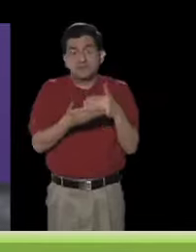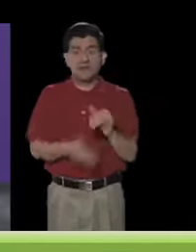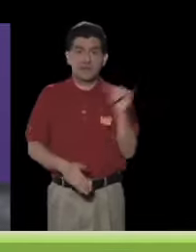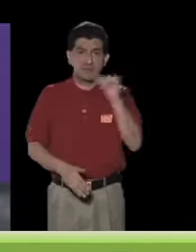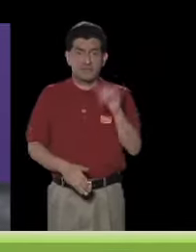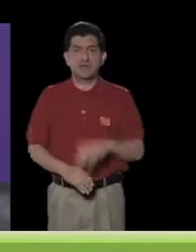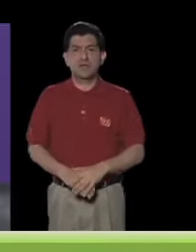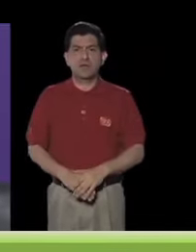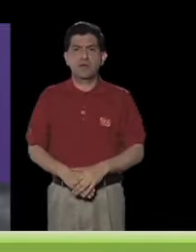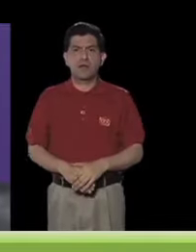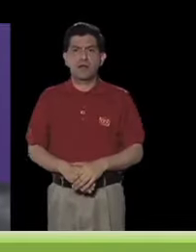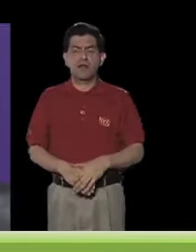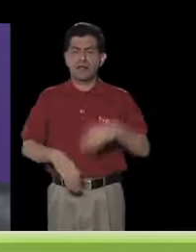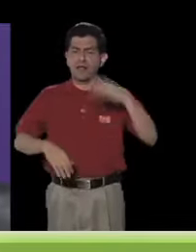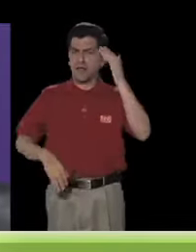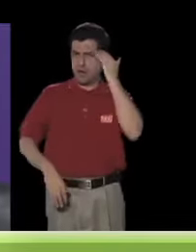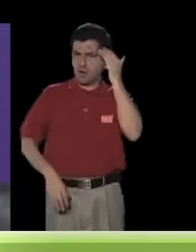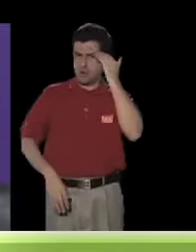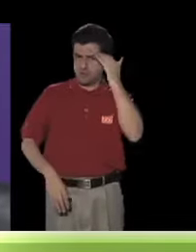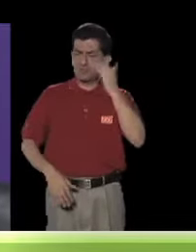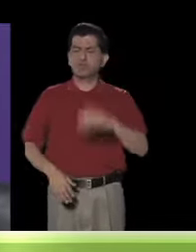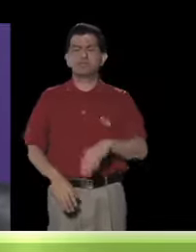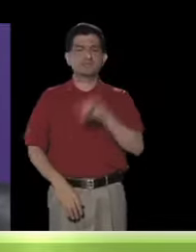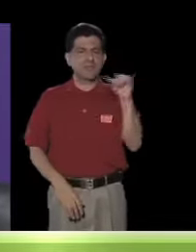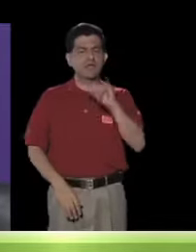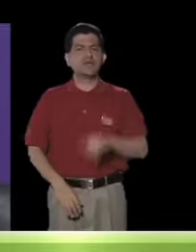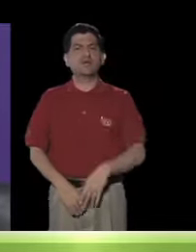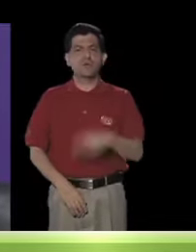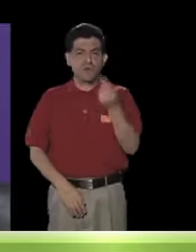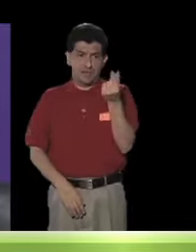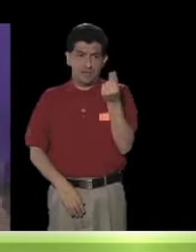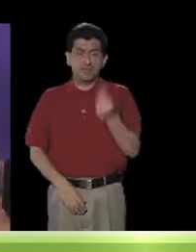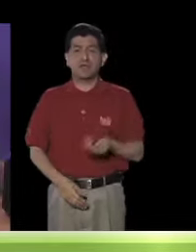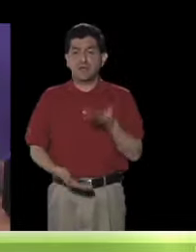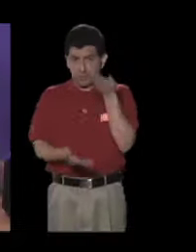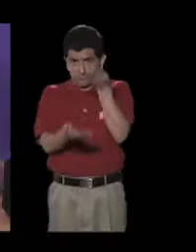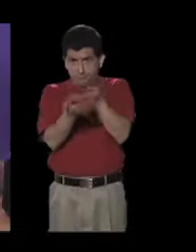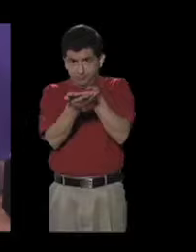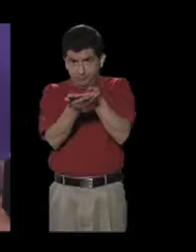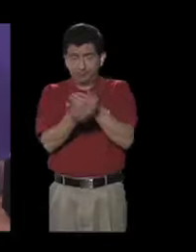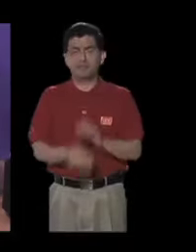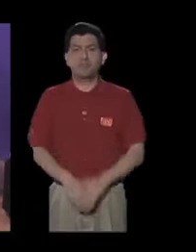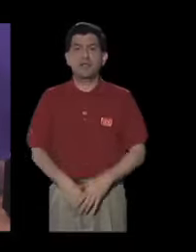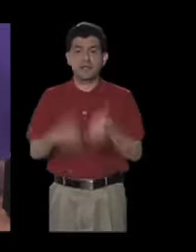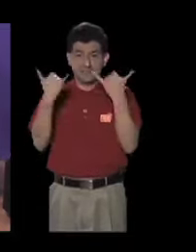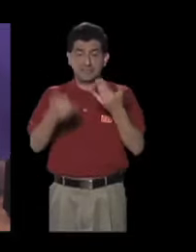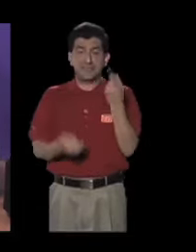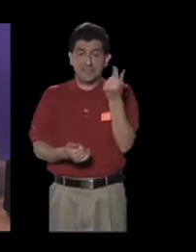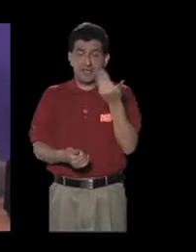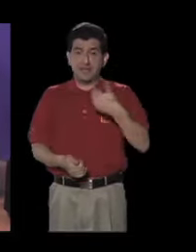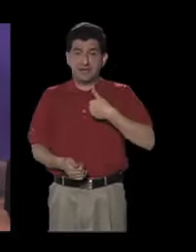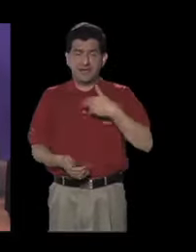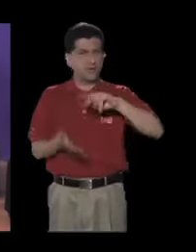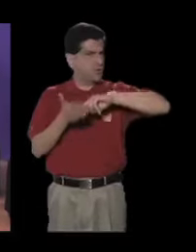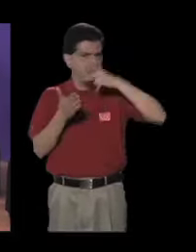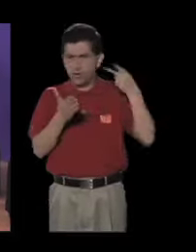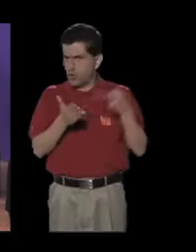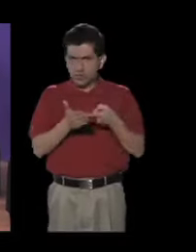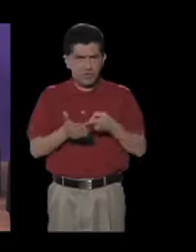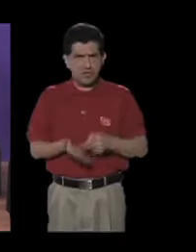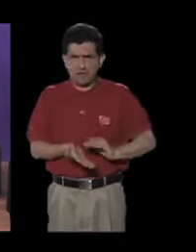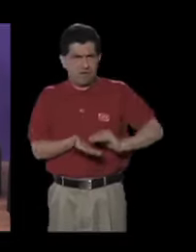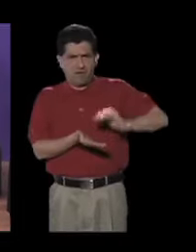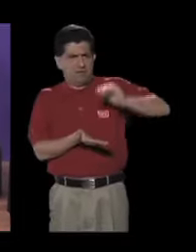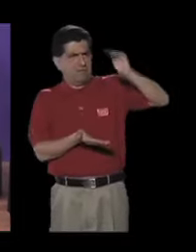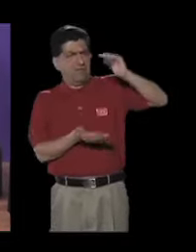además de generar una toma de conciencia, de destinar los recursos para eso. Si hay recursos, y esto no significa tampoco muchísimo dinero,